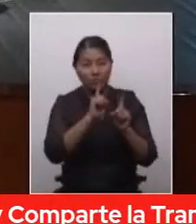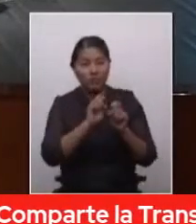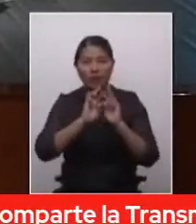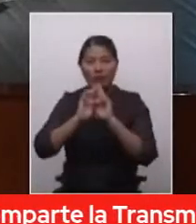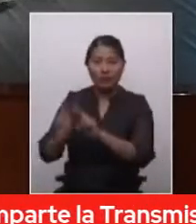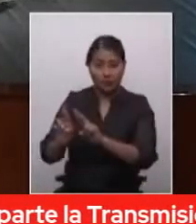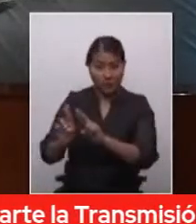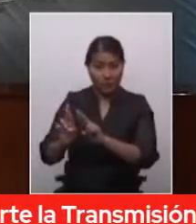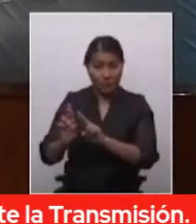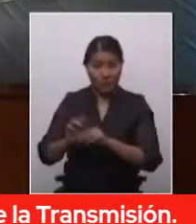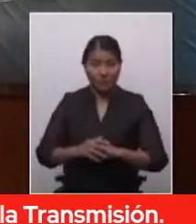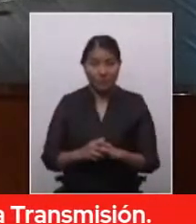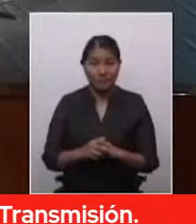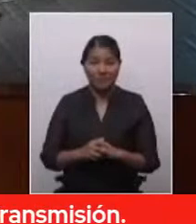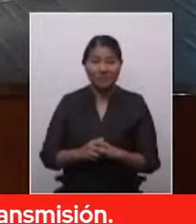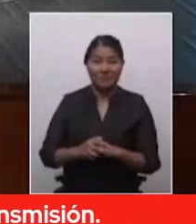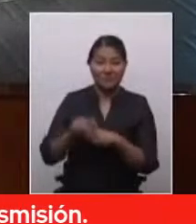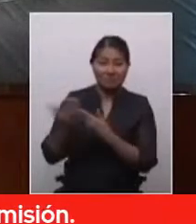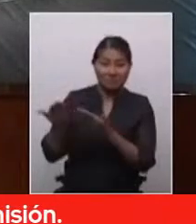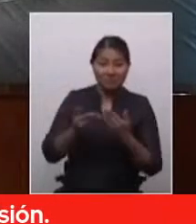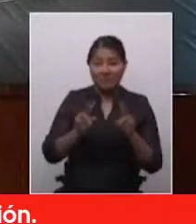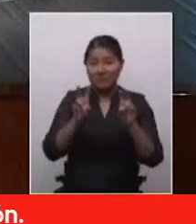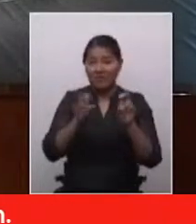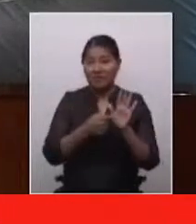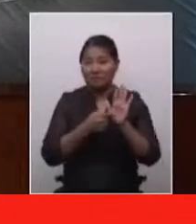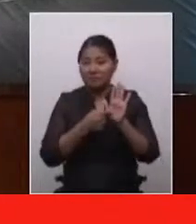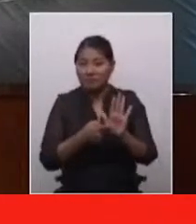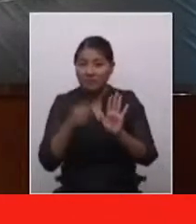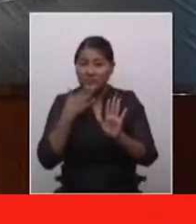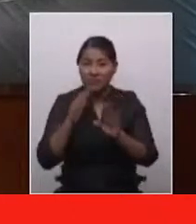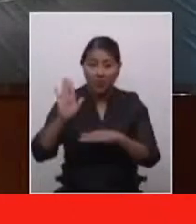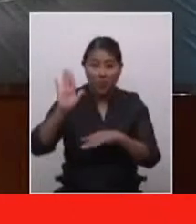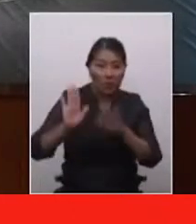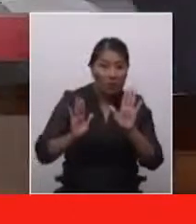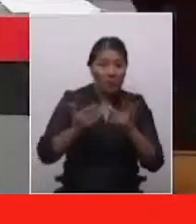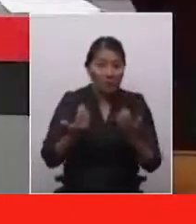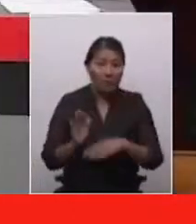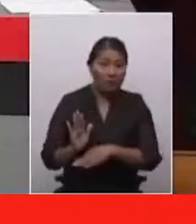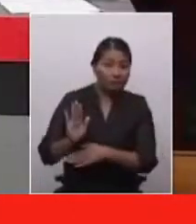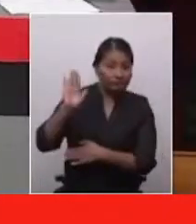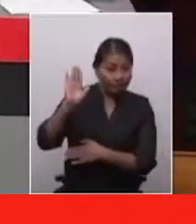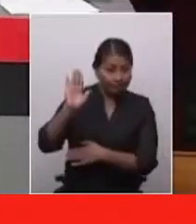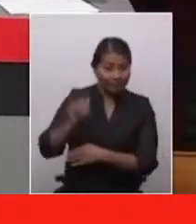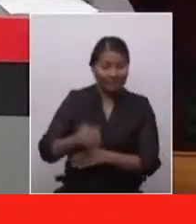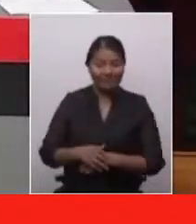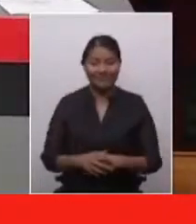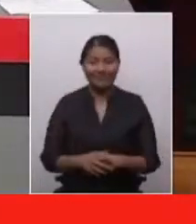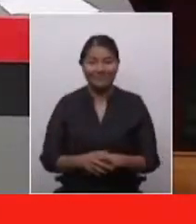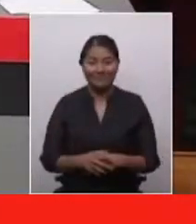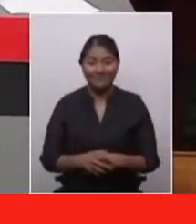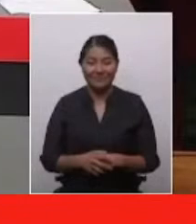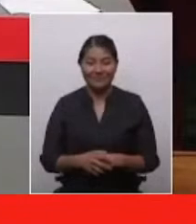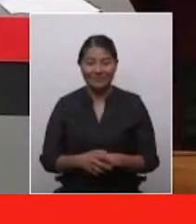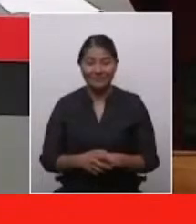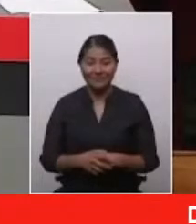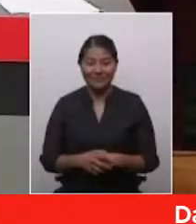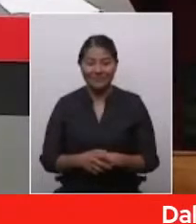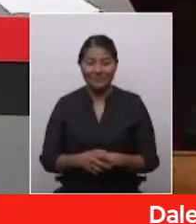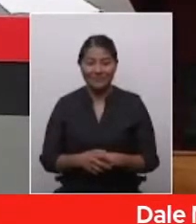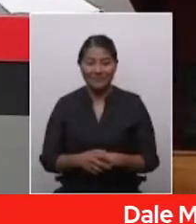respuestas. Yo les dejo el tema y quien lo quiere tomar, por favor, levanta la mano.